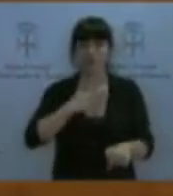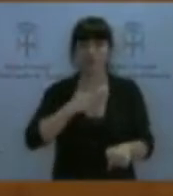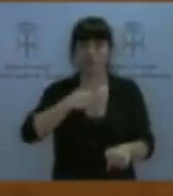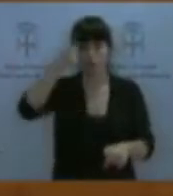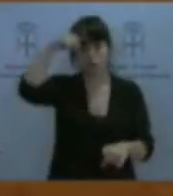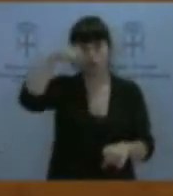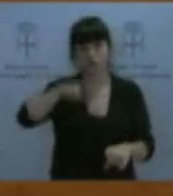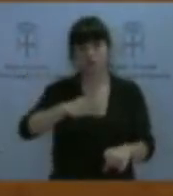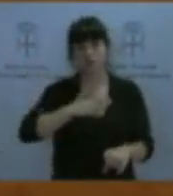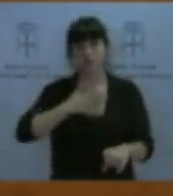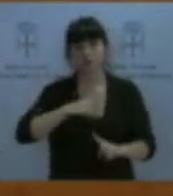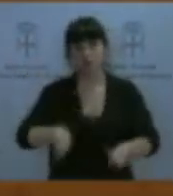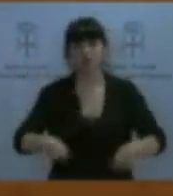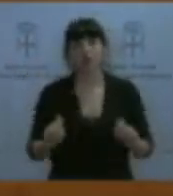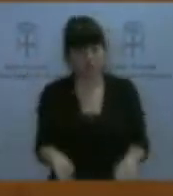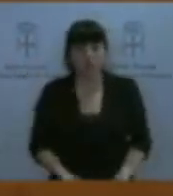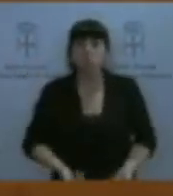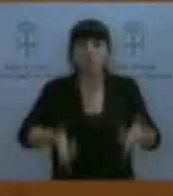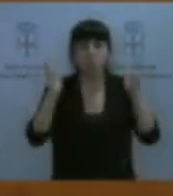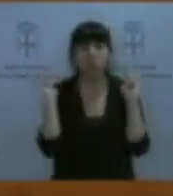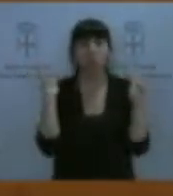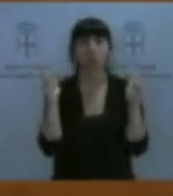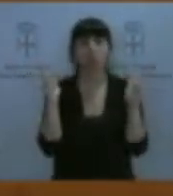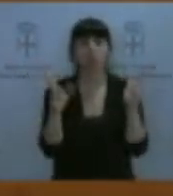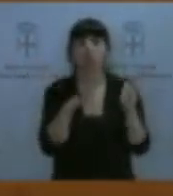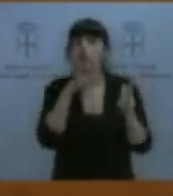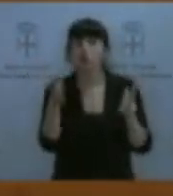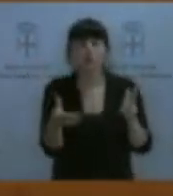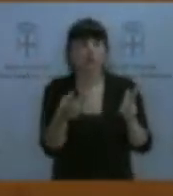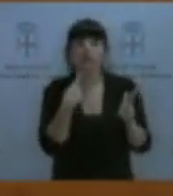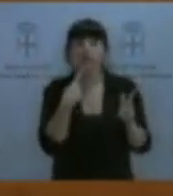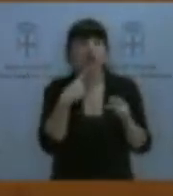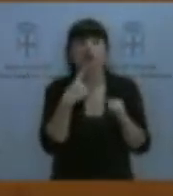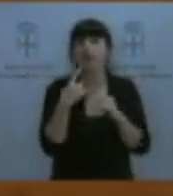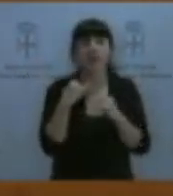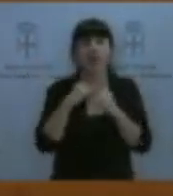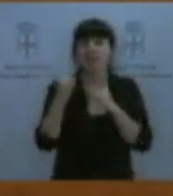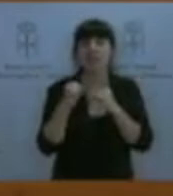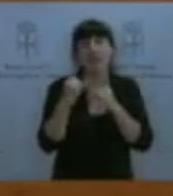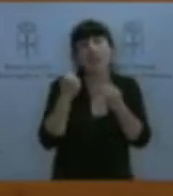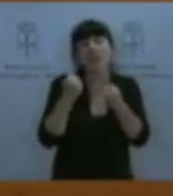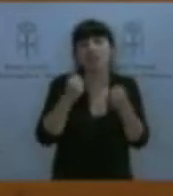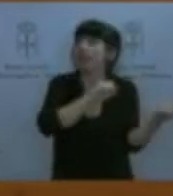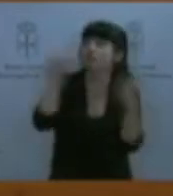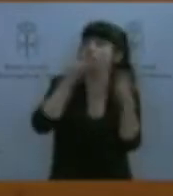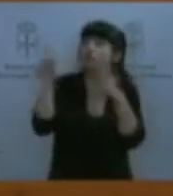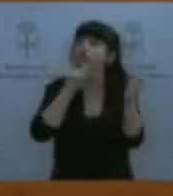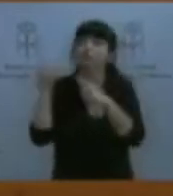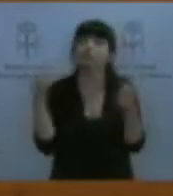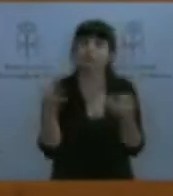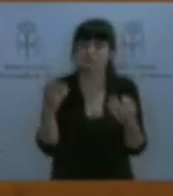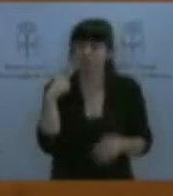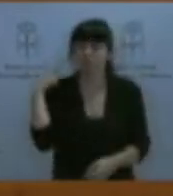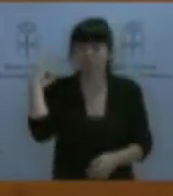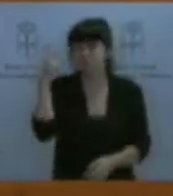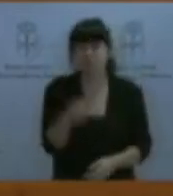lo que querían porque era imprescindible exportar energía, para que un par de años más tarde nos encontramos con que no solo